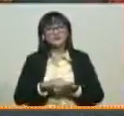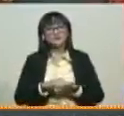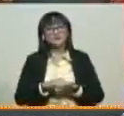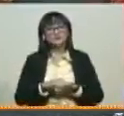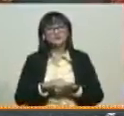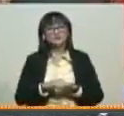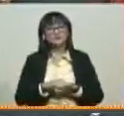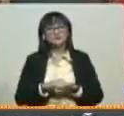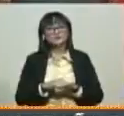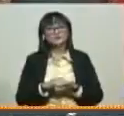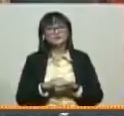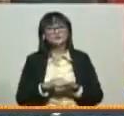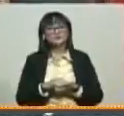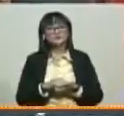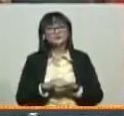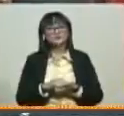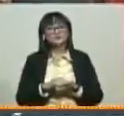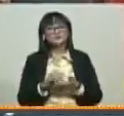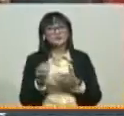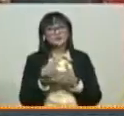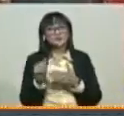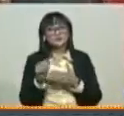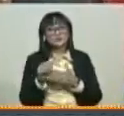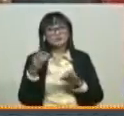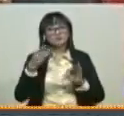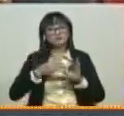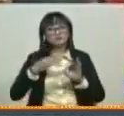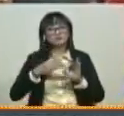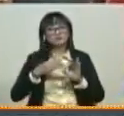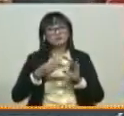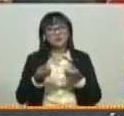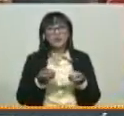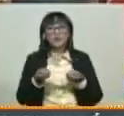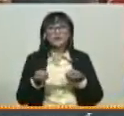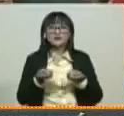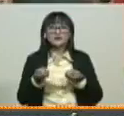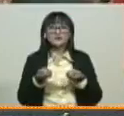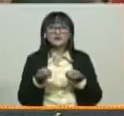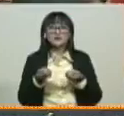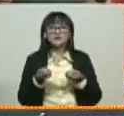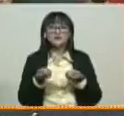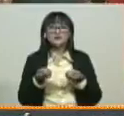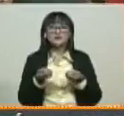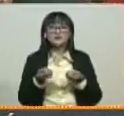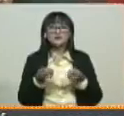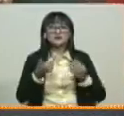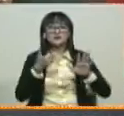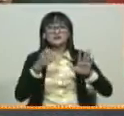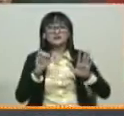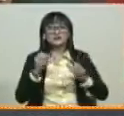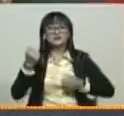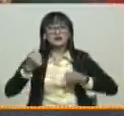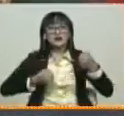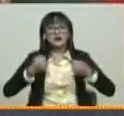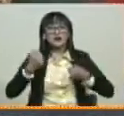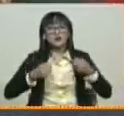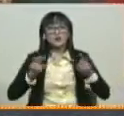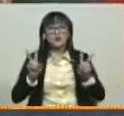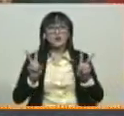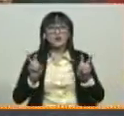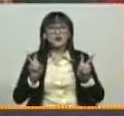en divisas y en bolívares y en petro para adquirir 60 vehículos